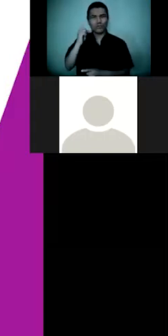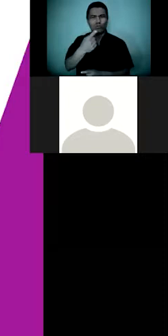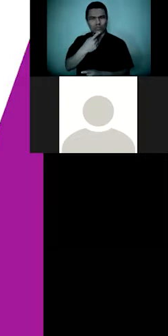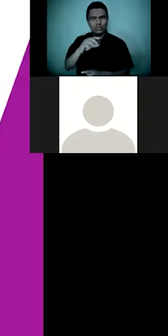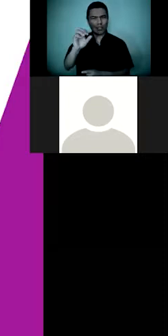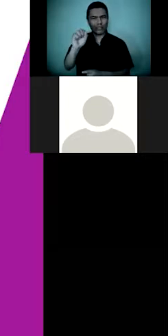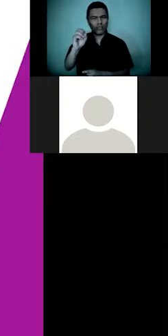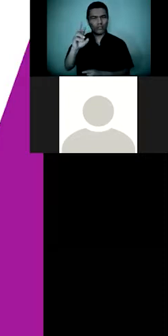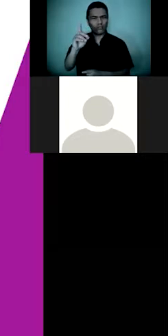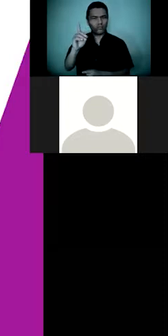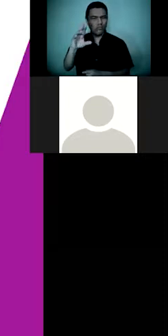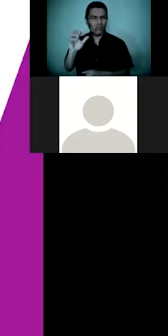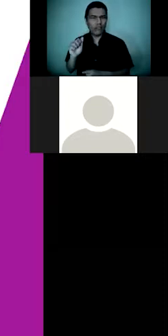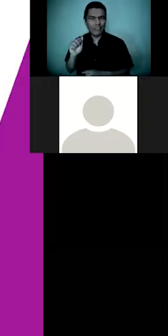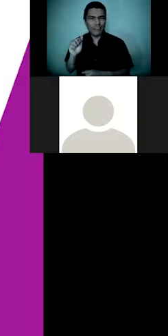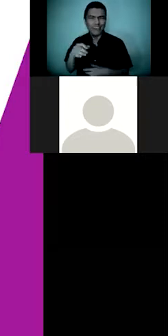la palabra